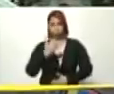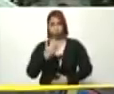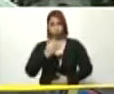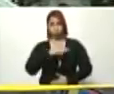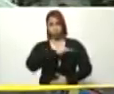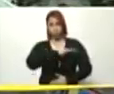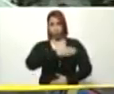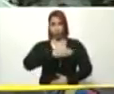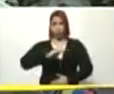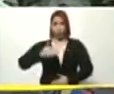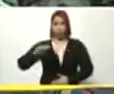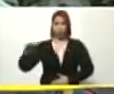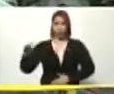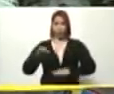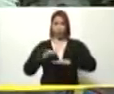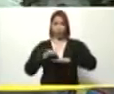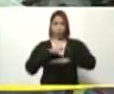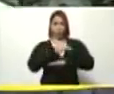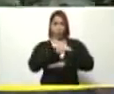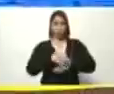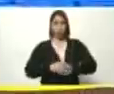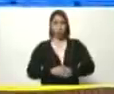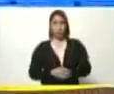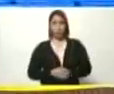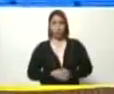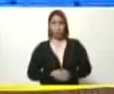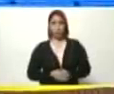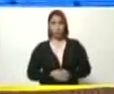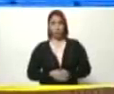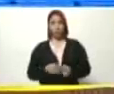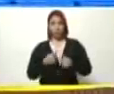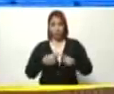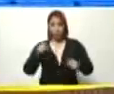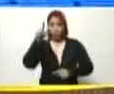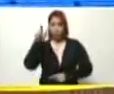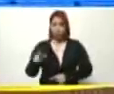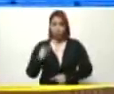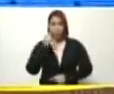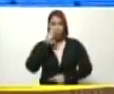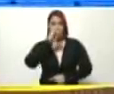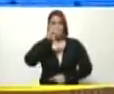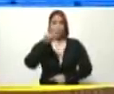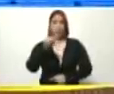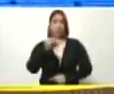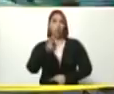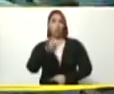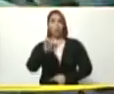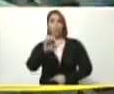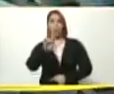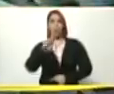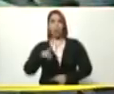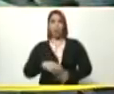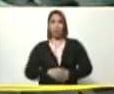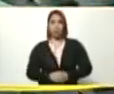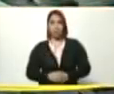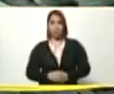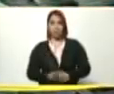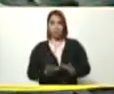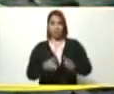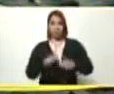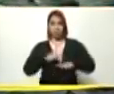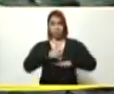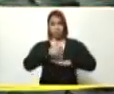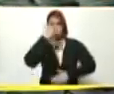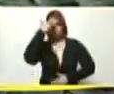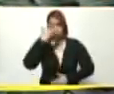marítima e insular. Y el mayor general Javier José Marcano Tábata, comandante de la